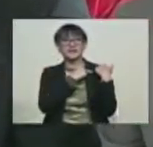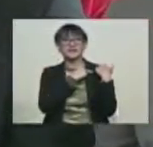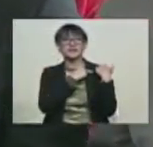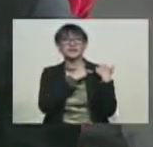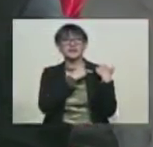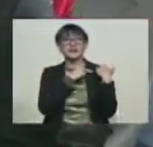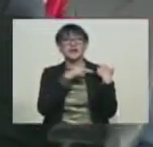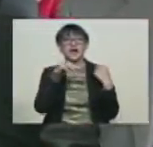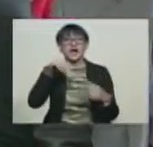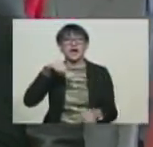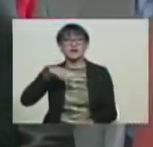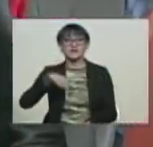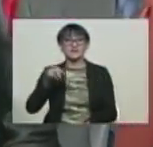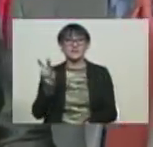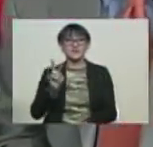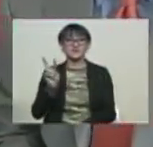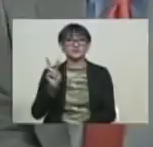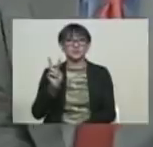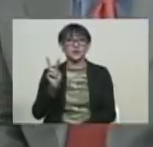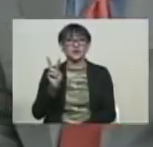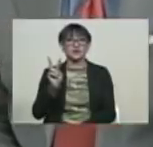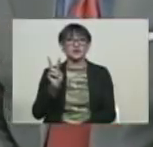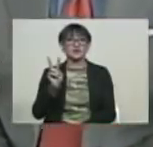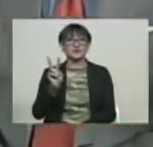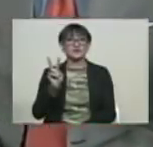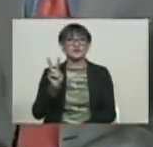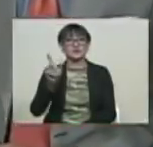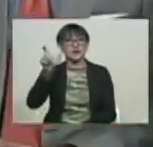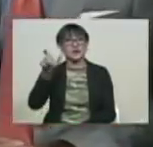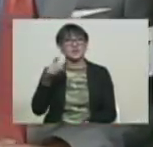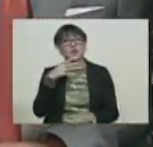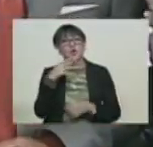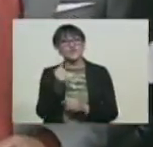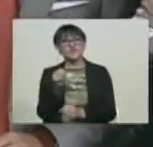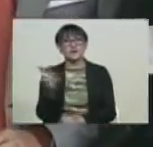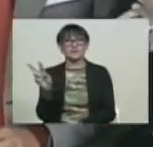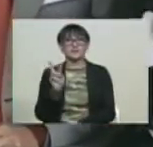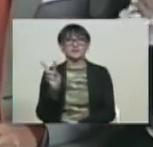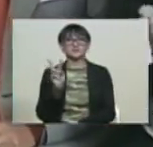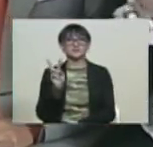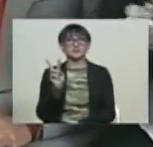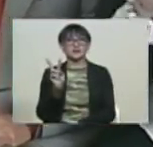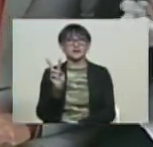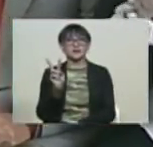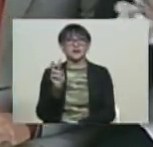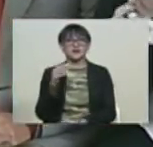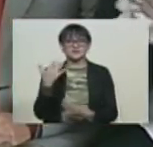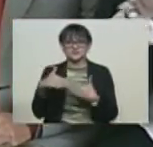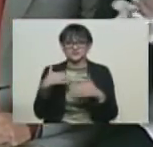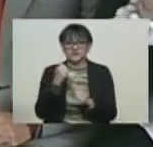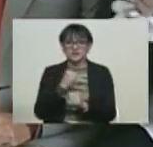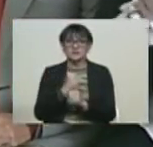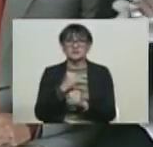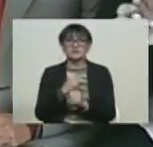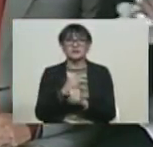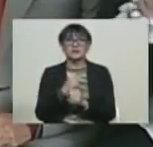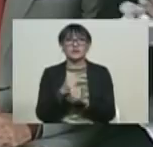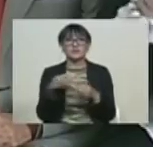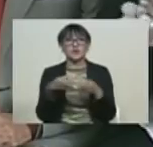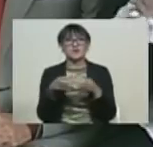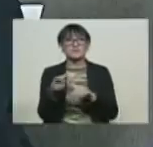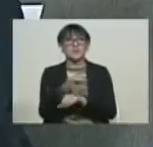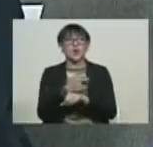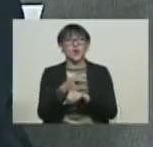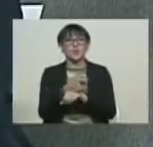Marriott en Venezuela y ellos creen en el país están trabajando con el equipo